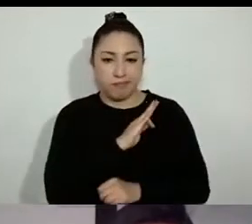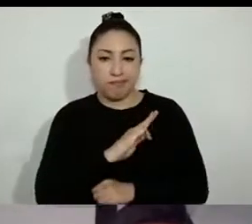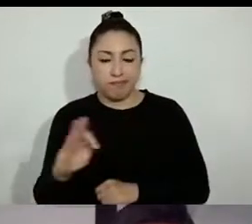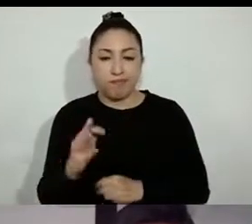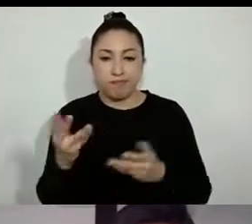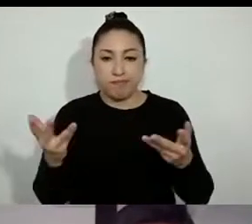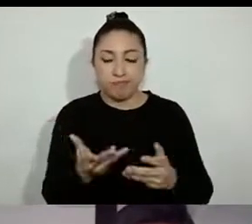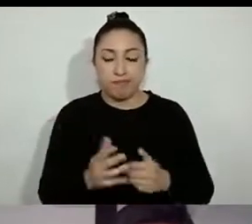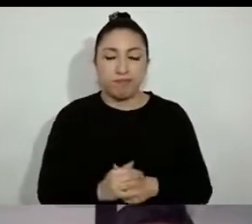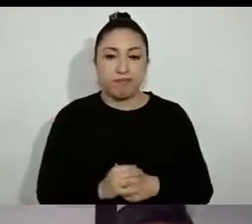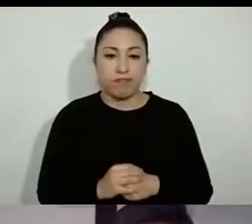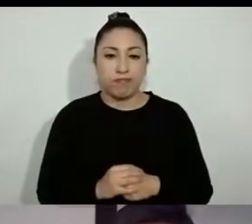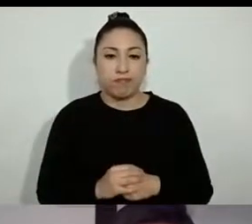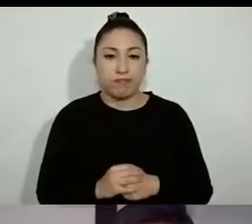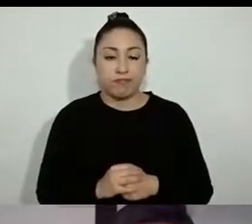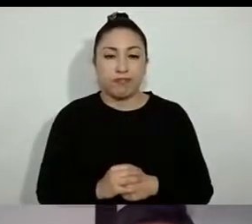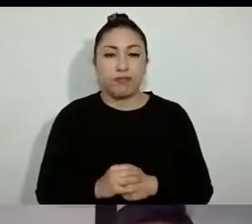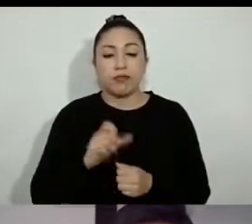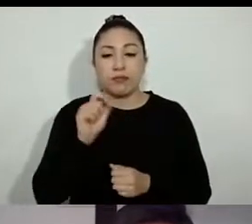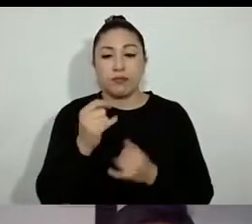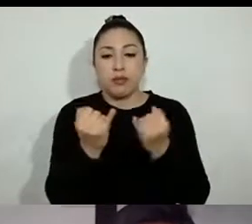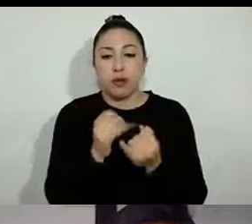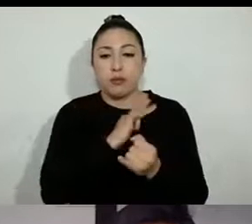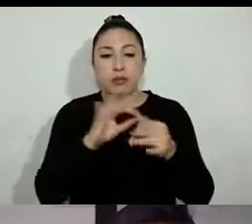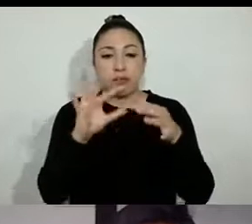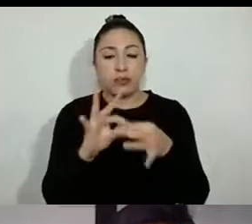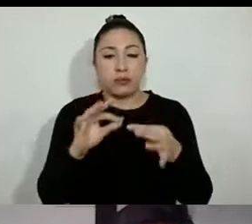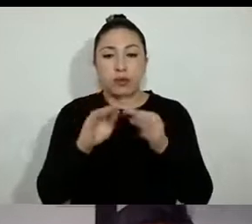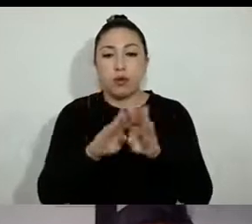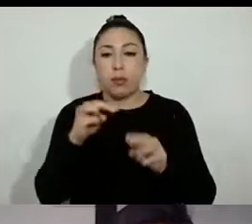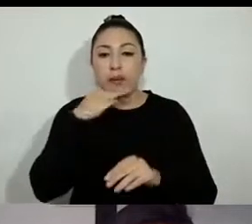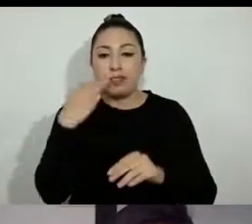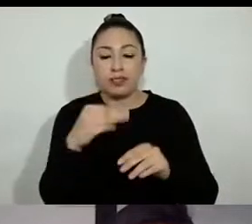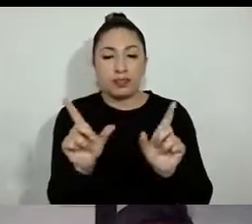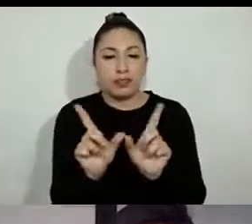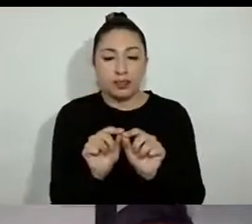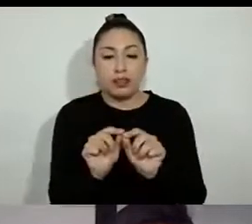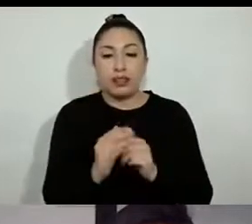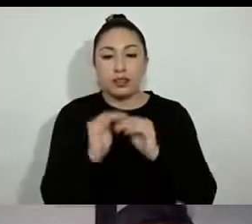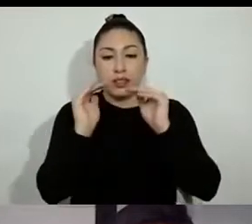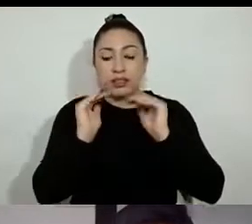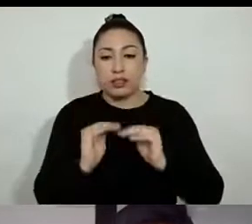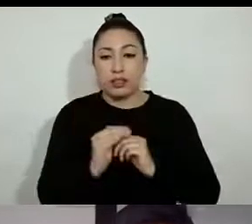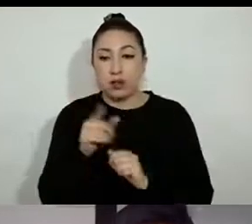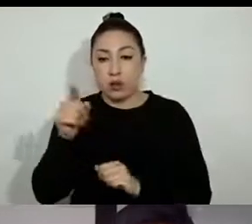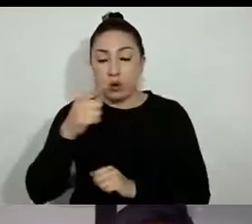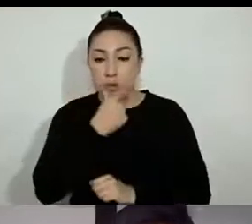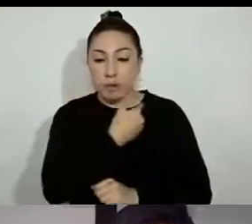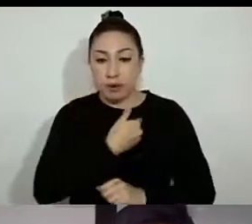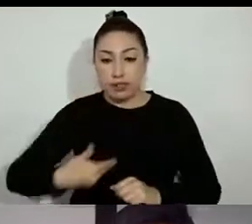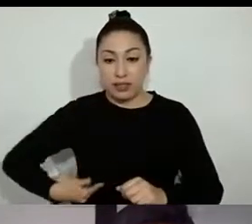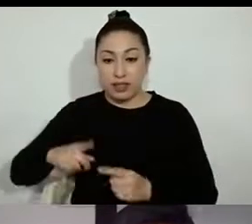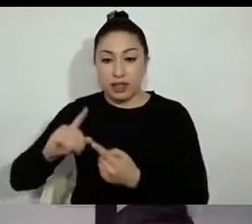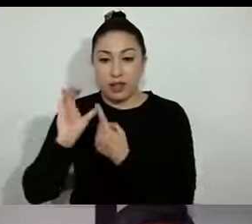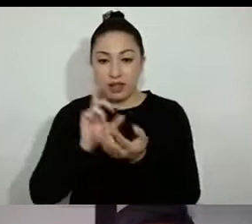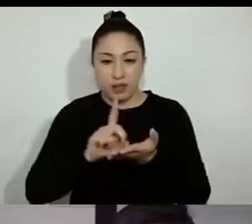los diputados de la comisión y emitir un mensaje final. Y quinto, el presidente de la Comisión de Derechos Humanos